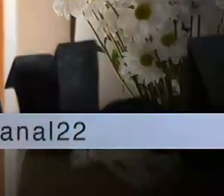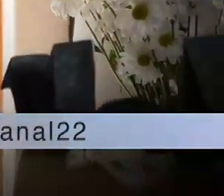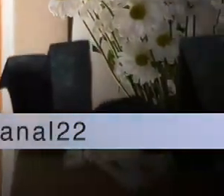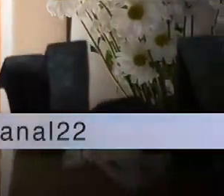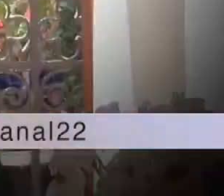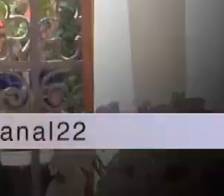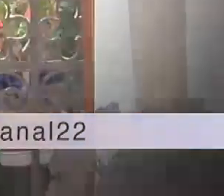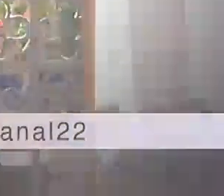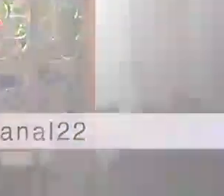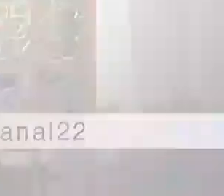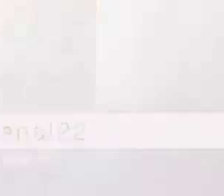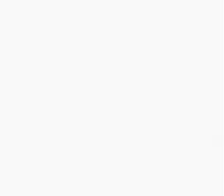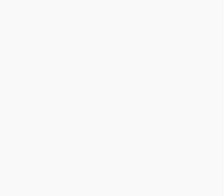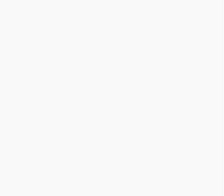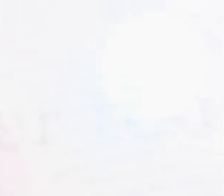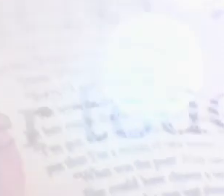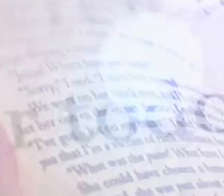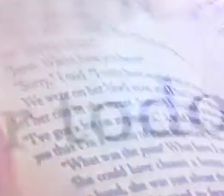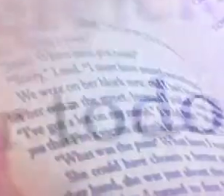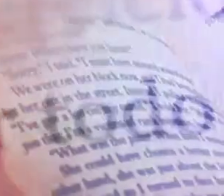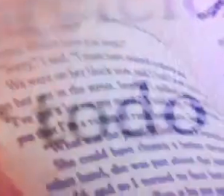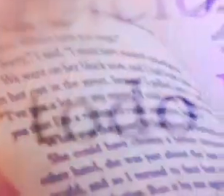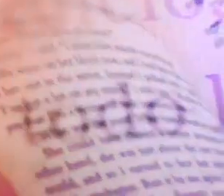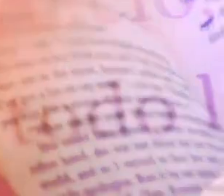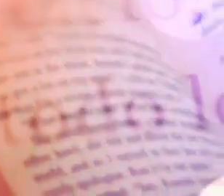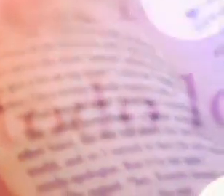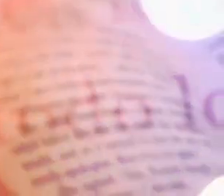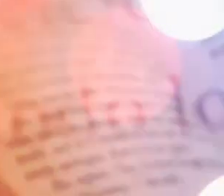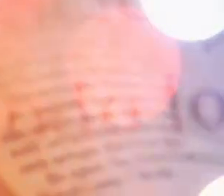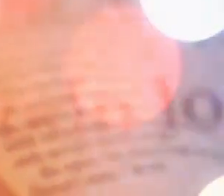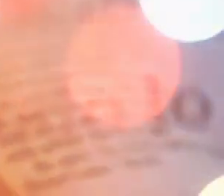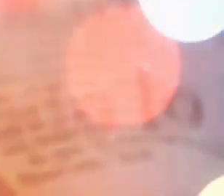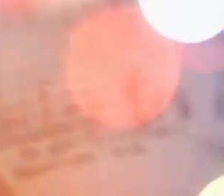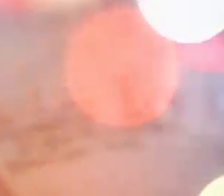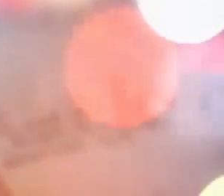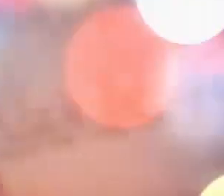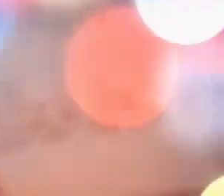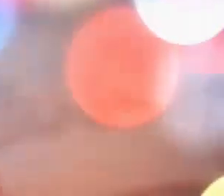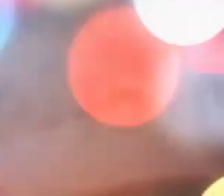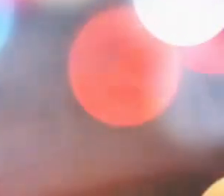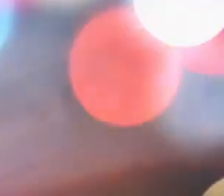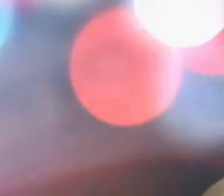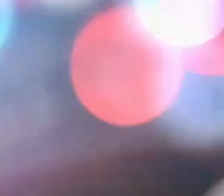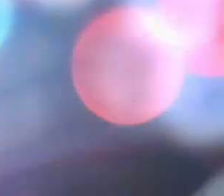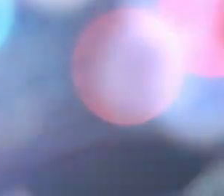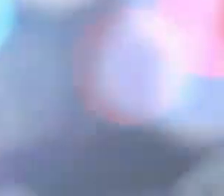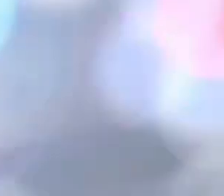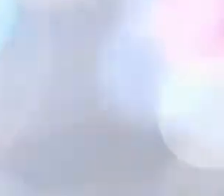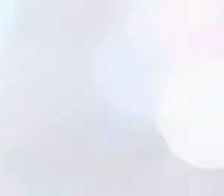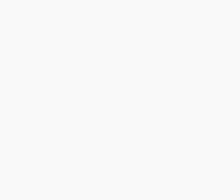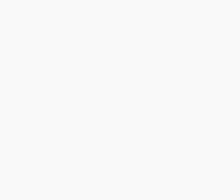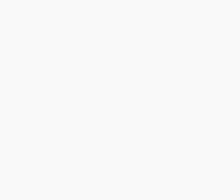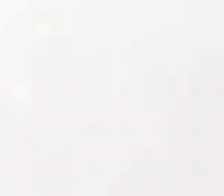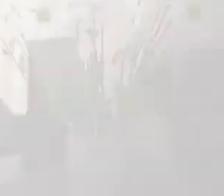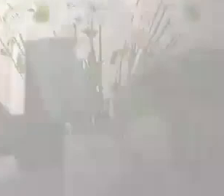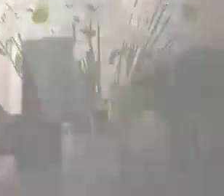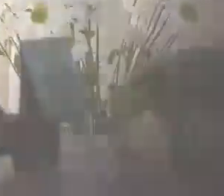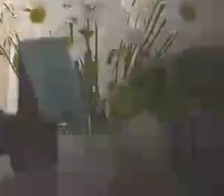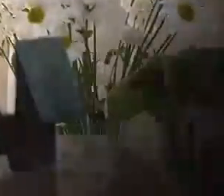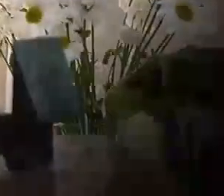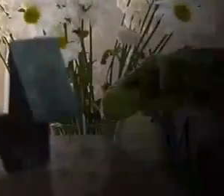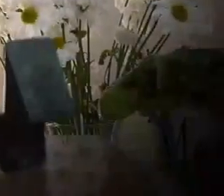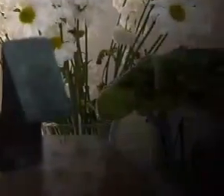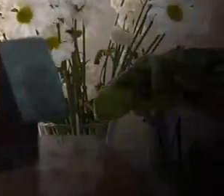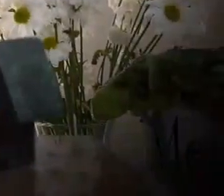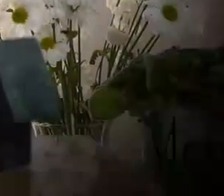aparentemente la razón. Aguilar, en su angustia, investiga tratando de entender qué llevó a su esposa a un estado de delirio y